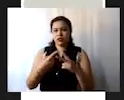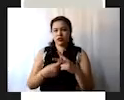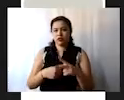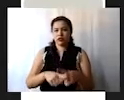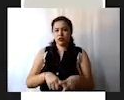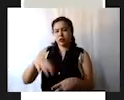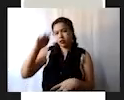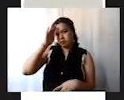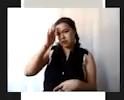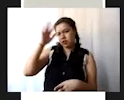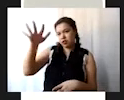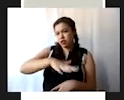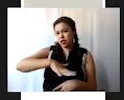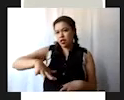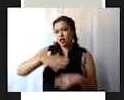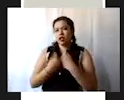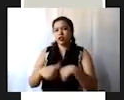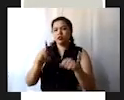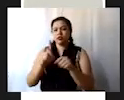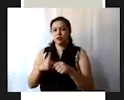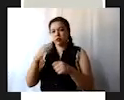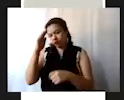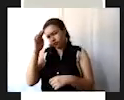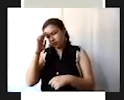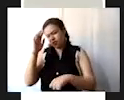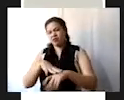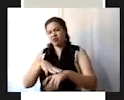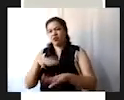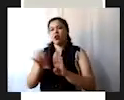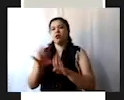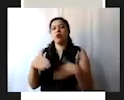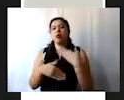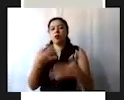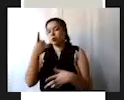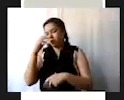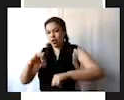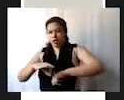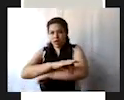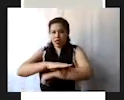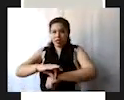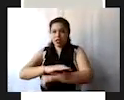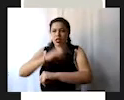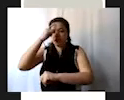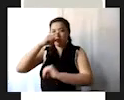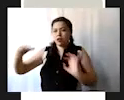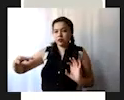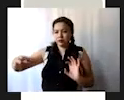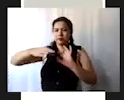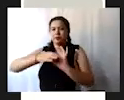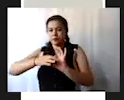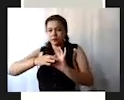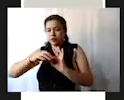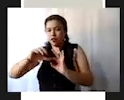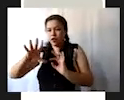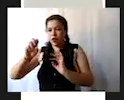desde todos los sectores de la sociedad más como procesos de diseño y de alineación. Y si bien se pueden